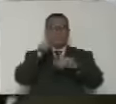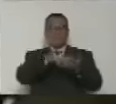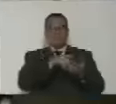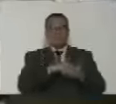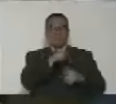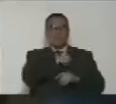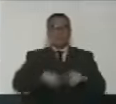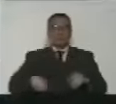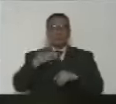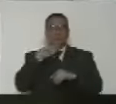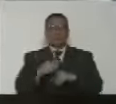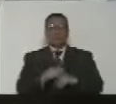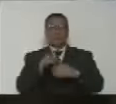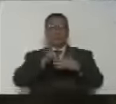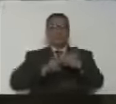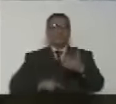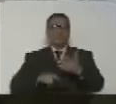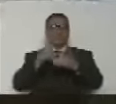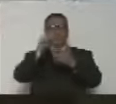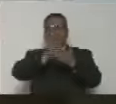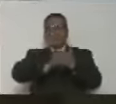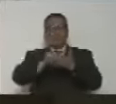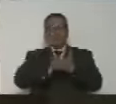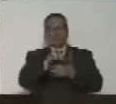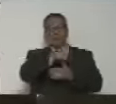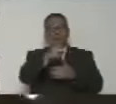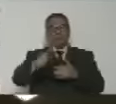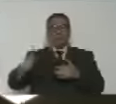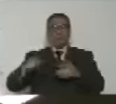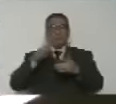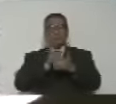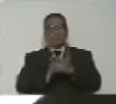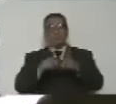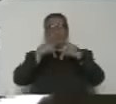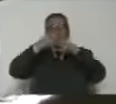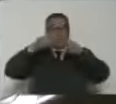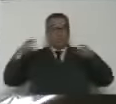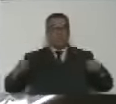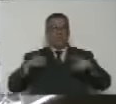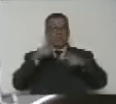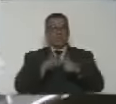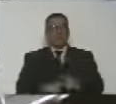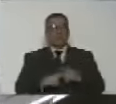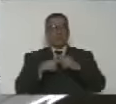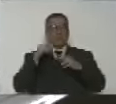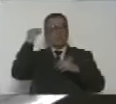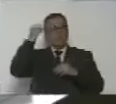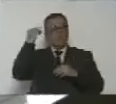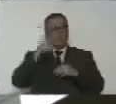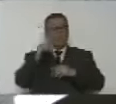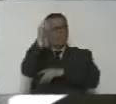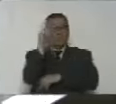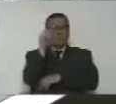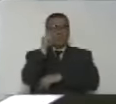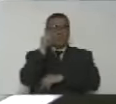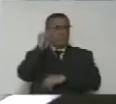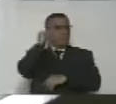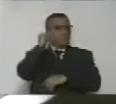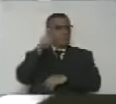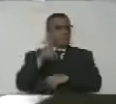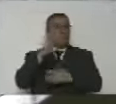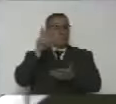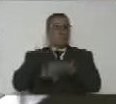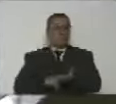intervenciones, el presidente solicitó la lectura de artículo por artículo, títulos, capítulos, epígrafes y acápites para la consideración de las diputadas y los diputados,